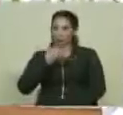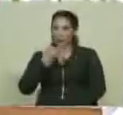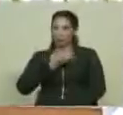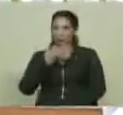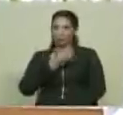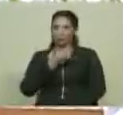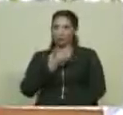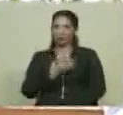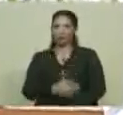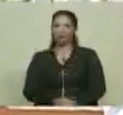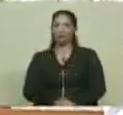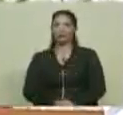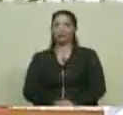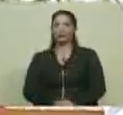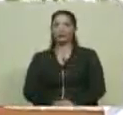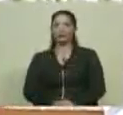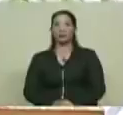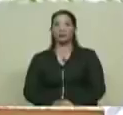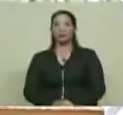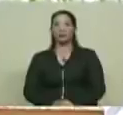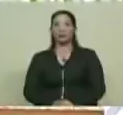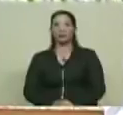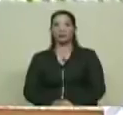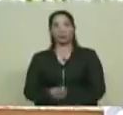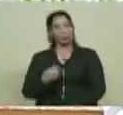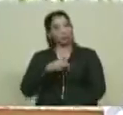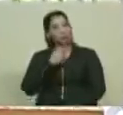Buenas tardes. Decimos esto